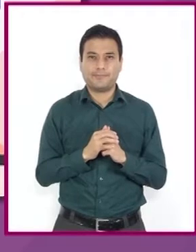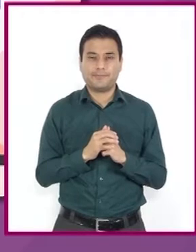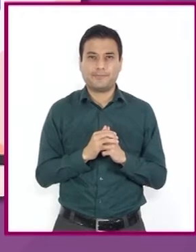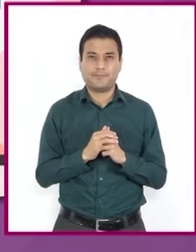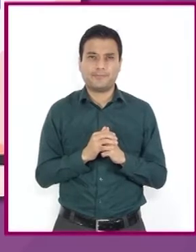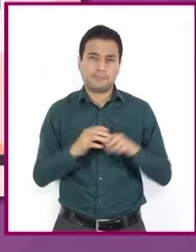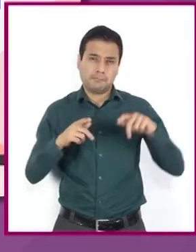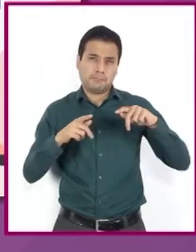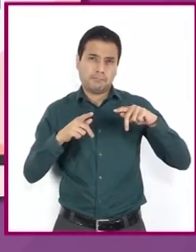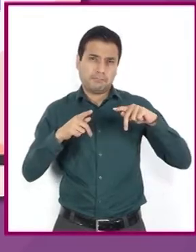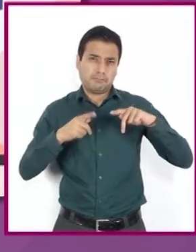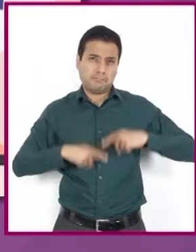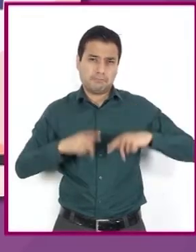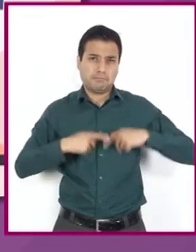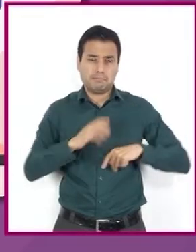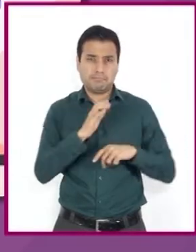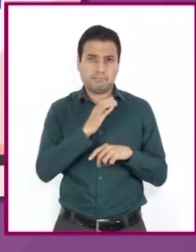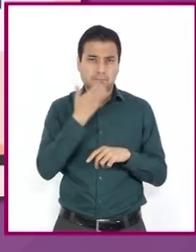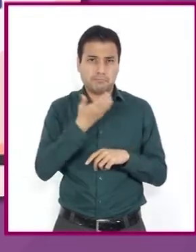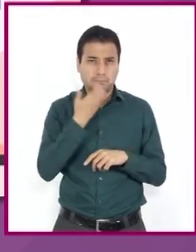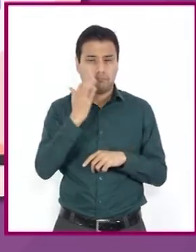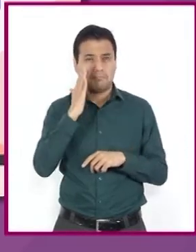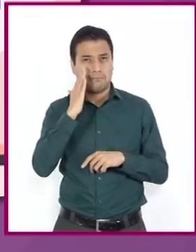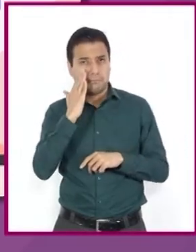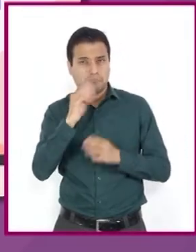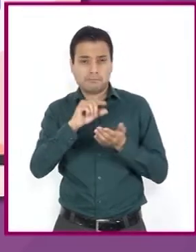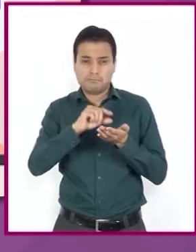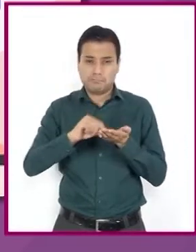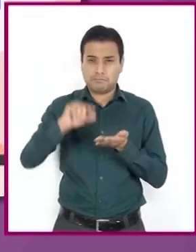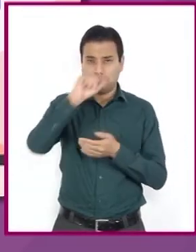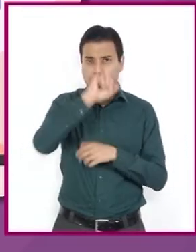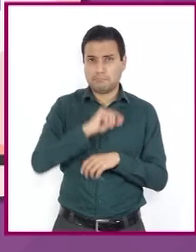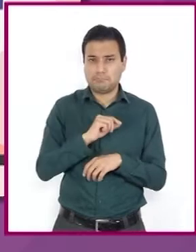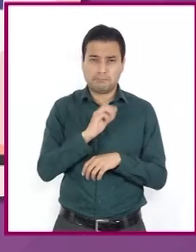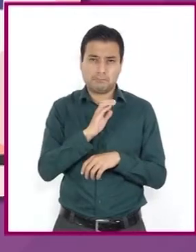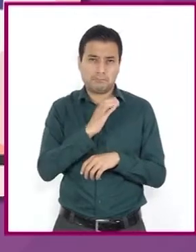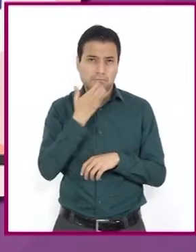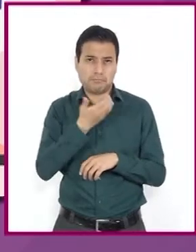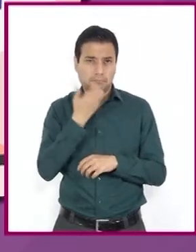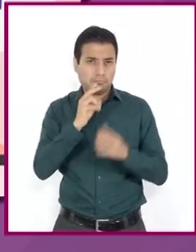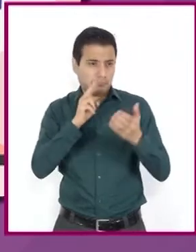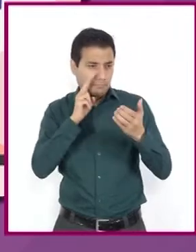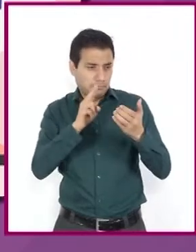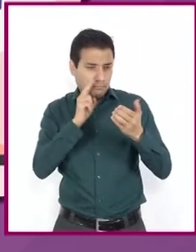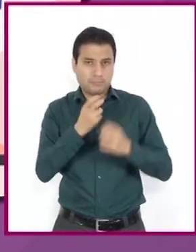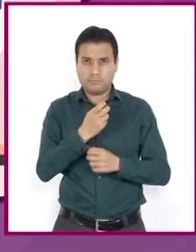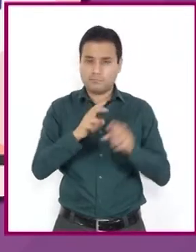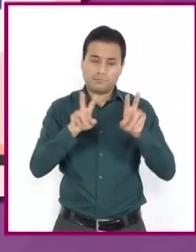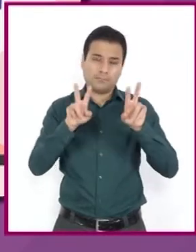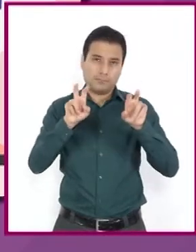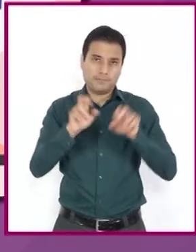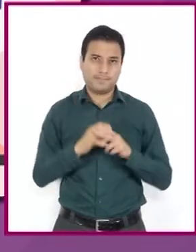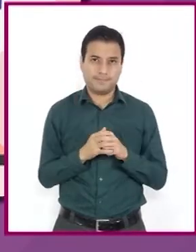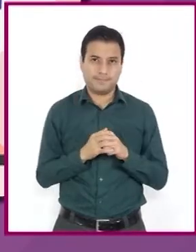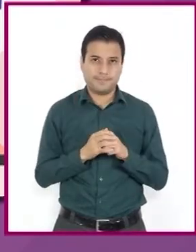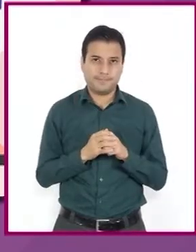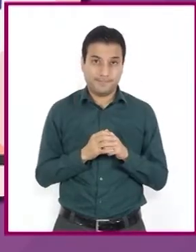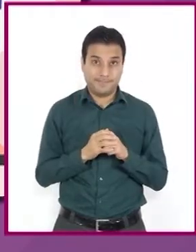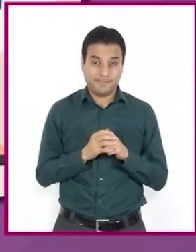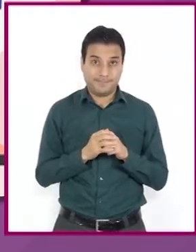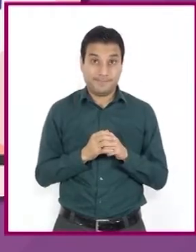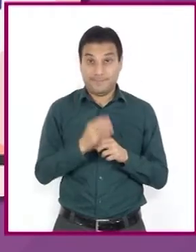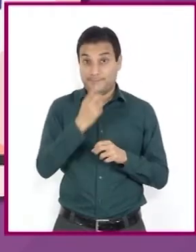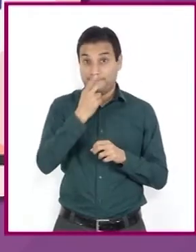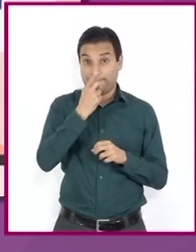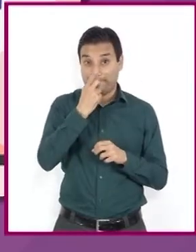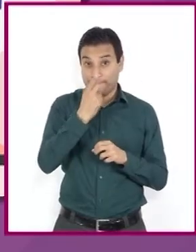que creció con las redes sociales. Esta premisa se relaciona con el título y su interés por analizar que en